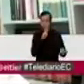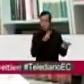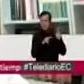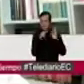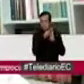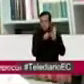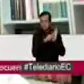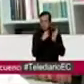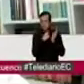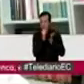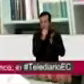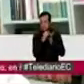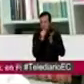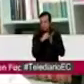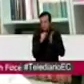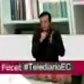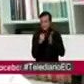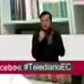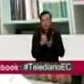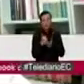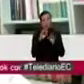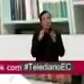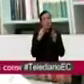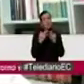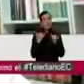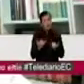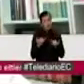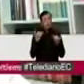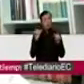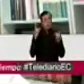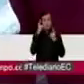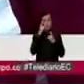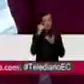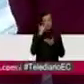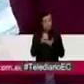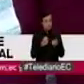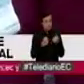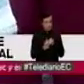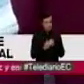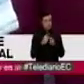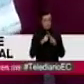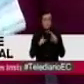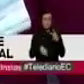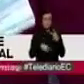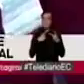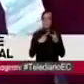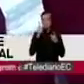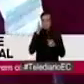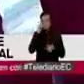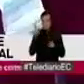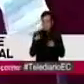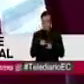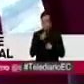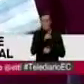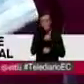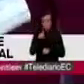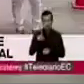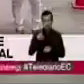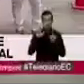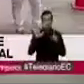en la práctica para ayudar a las familias en estos momentos difíciles. Y en cuanto a las ratificaciones, 116